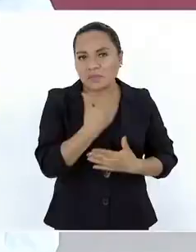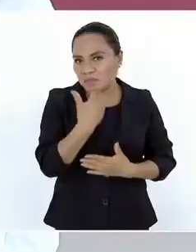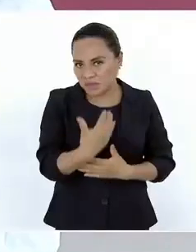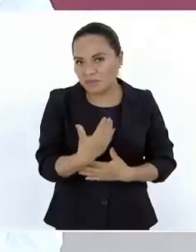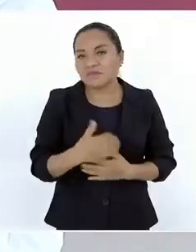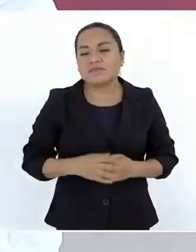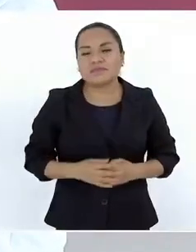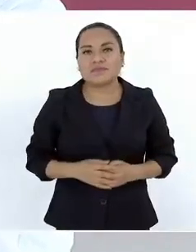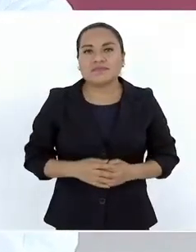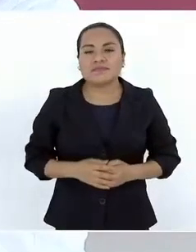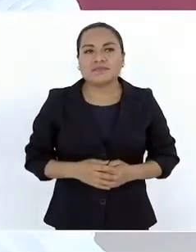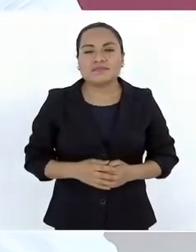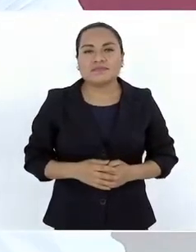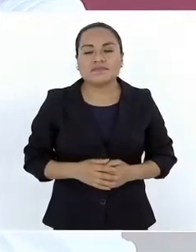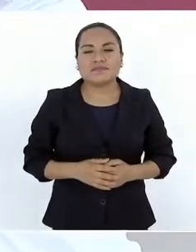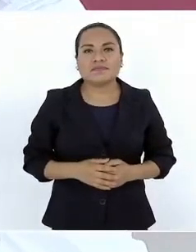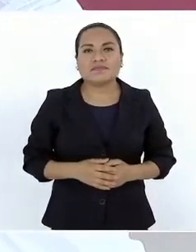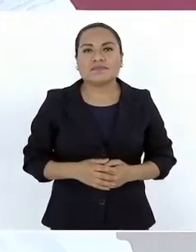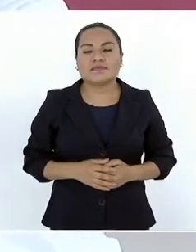¿Qué